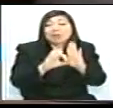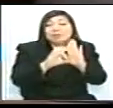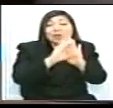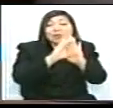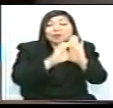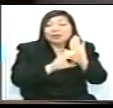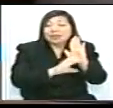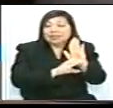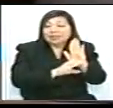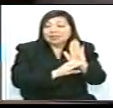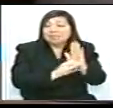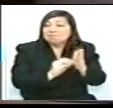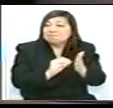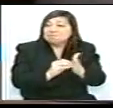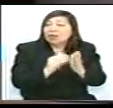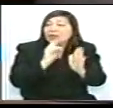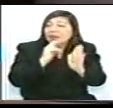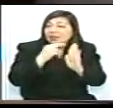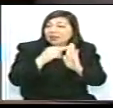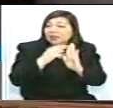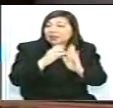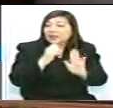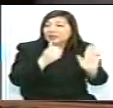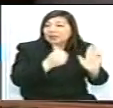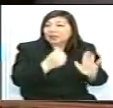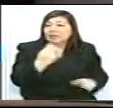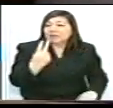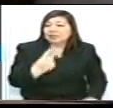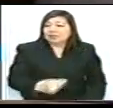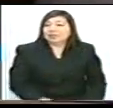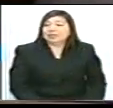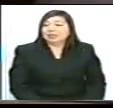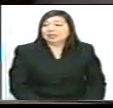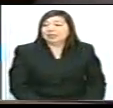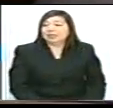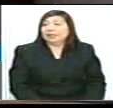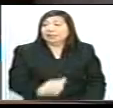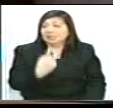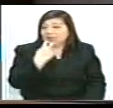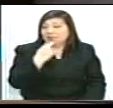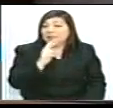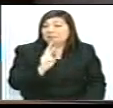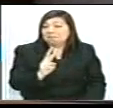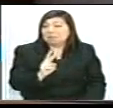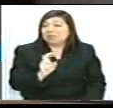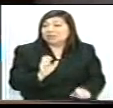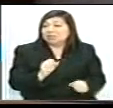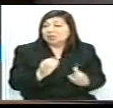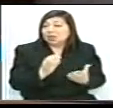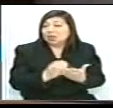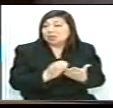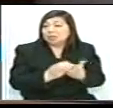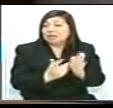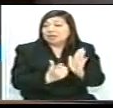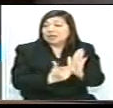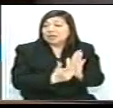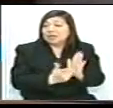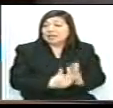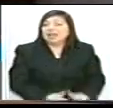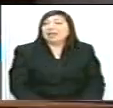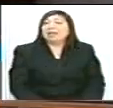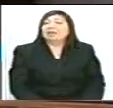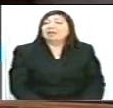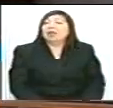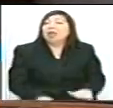Constitución. Lean un poquito la Constitución, el artículo 62, y se darán cuenta que existen los contratos ley, que